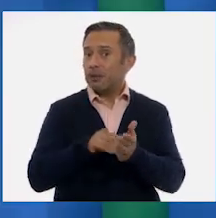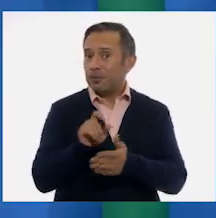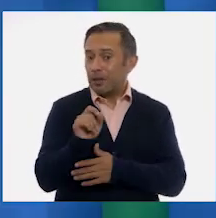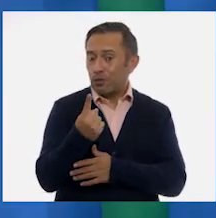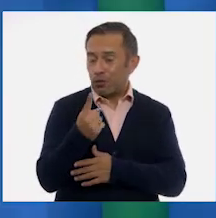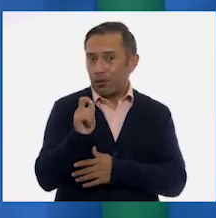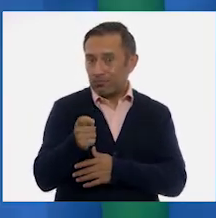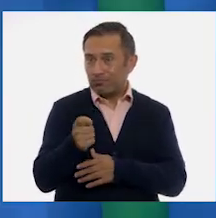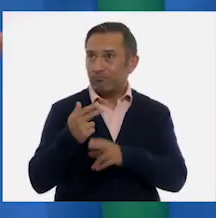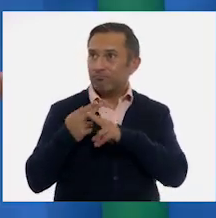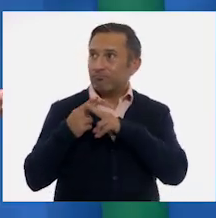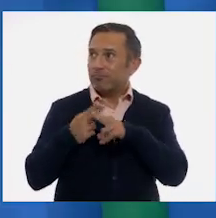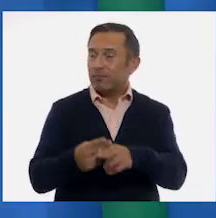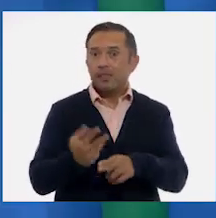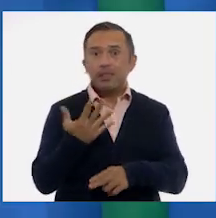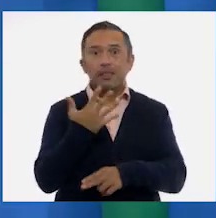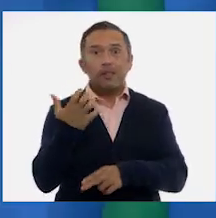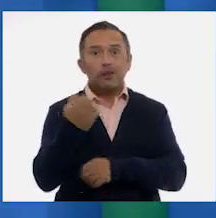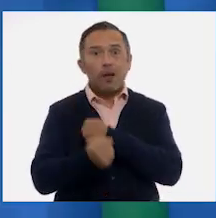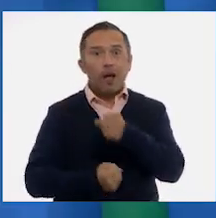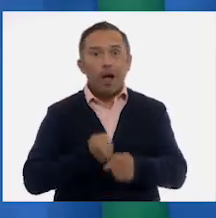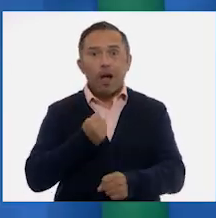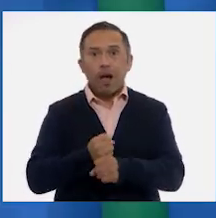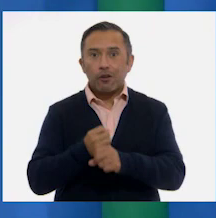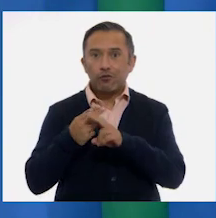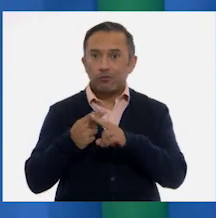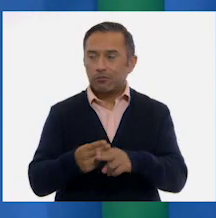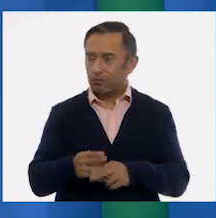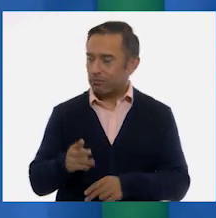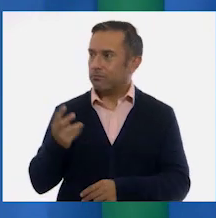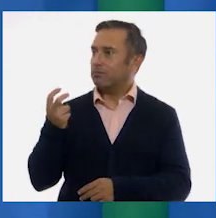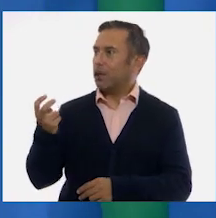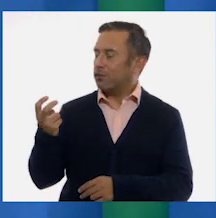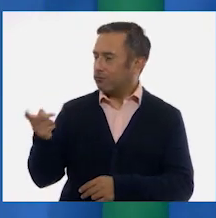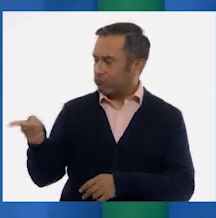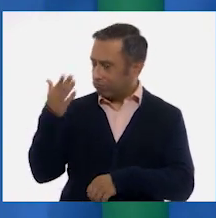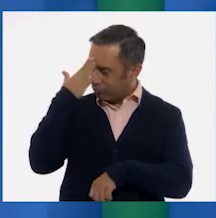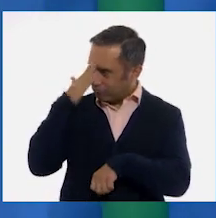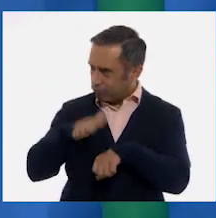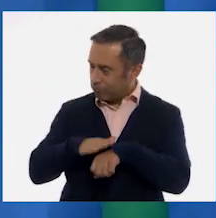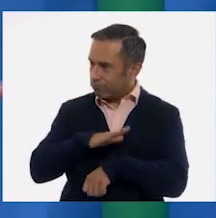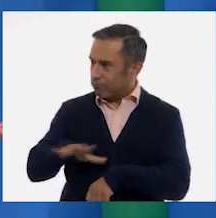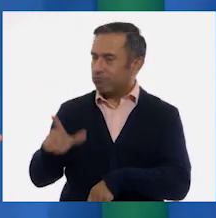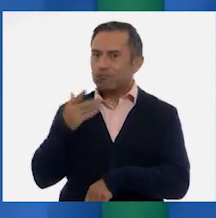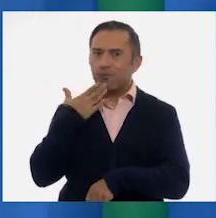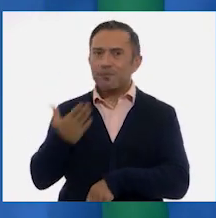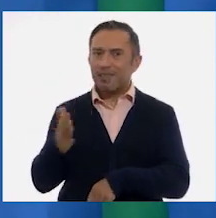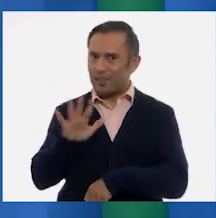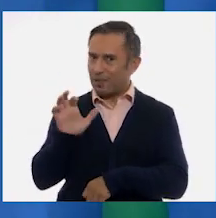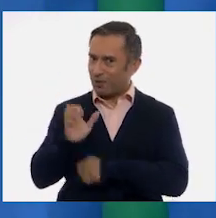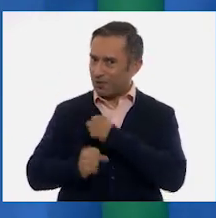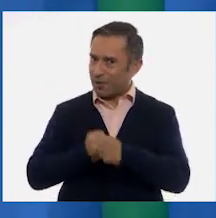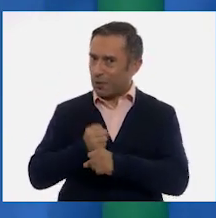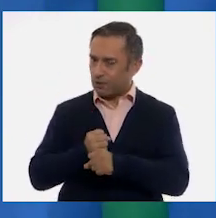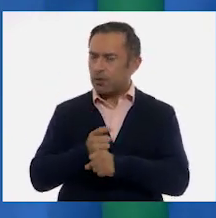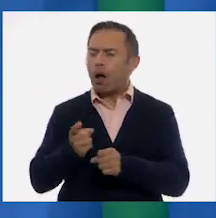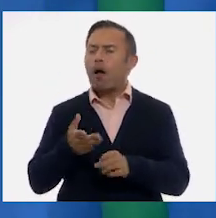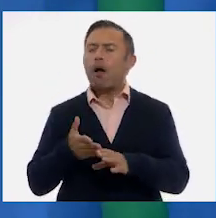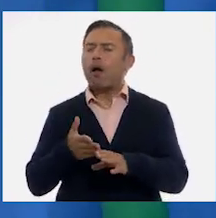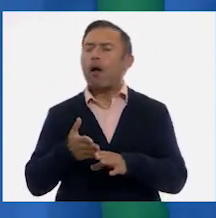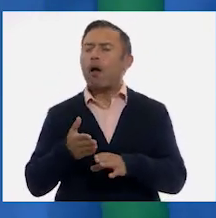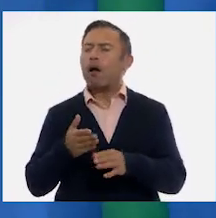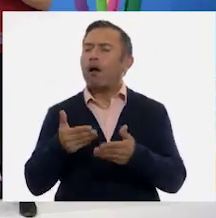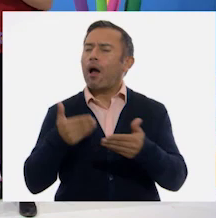es, 500 años. Me da mucho gusto que lo tengas presente. Supongo que también recuerdas cuál era la pregunta de la clase pasada.